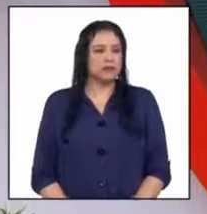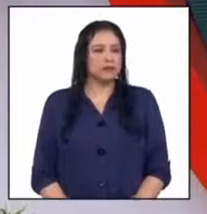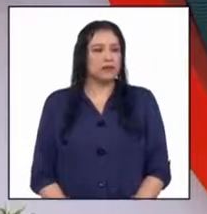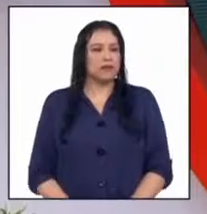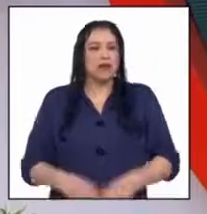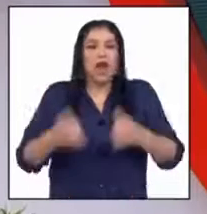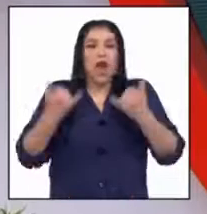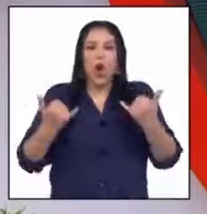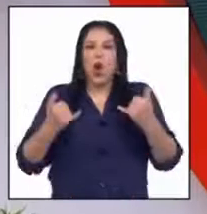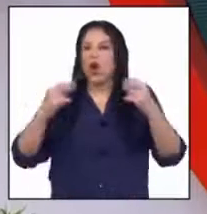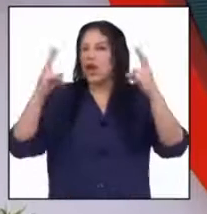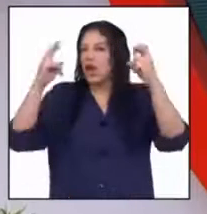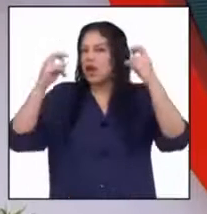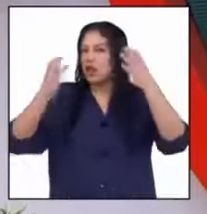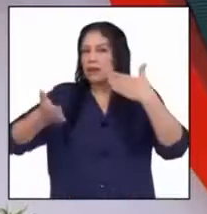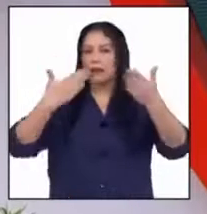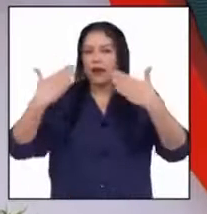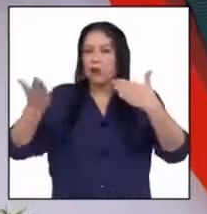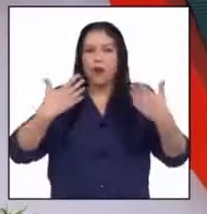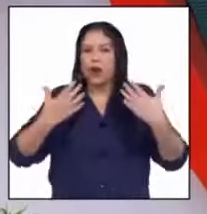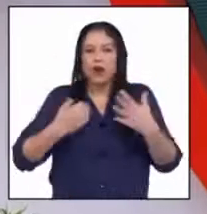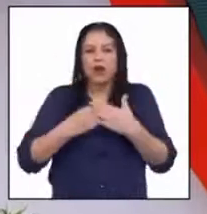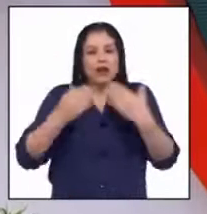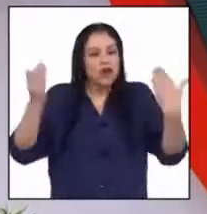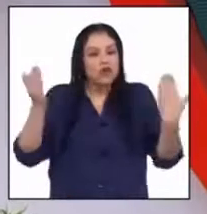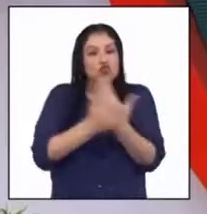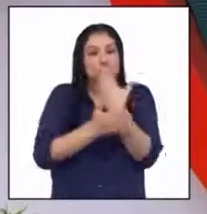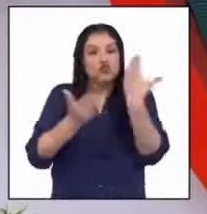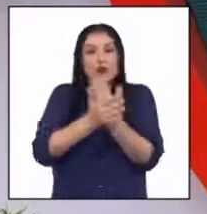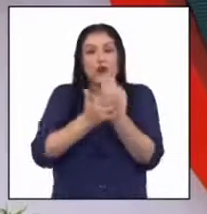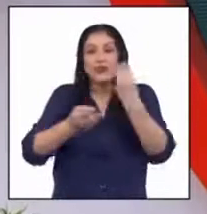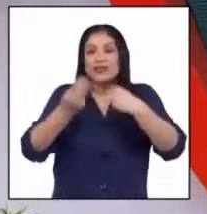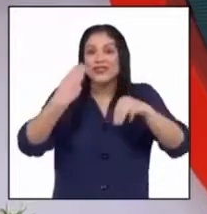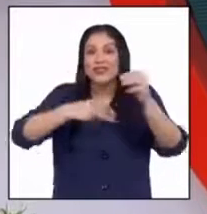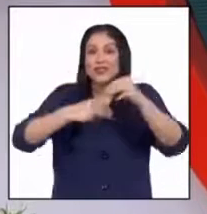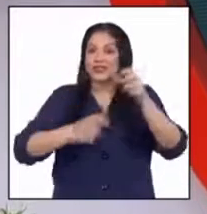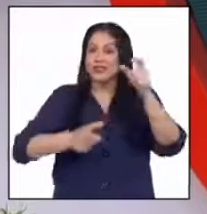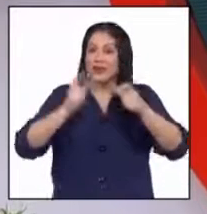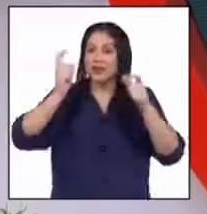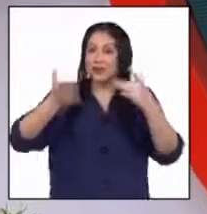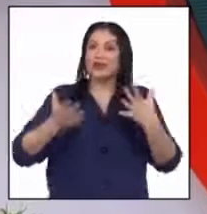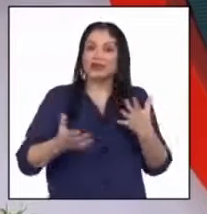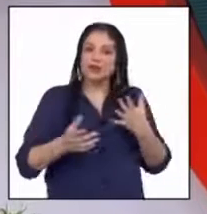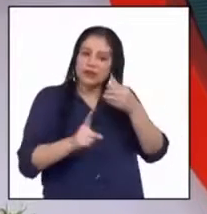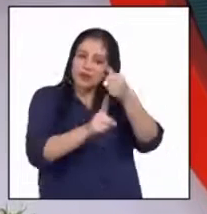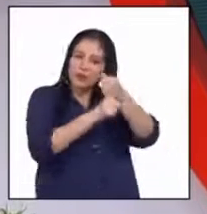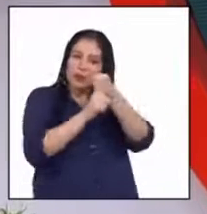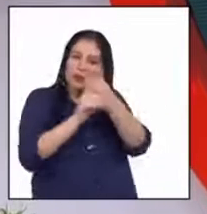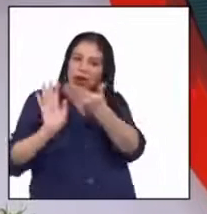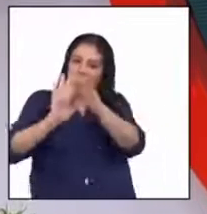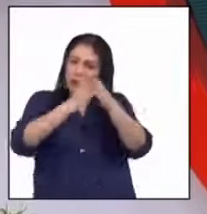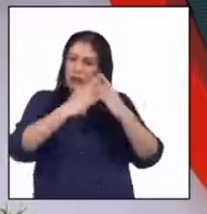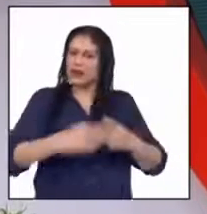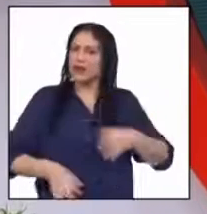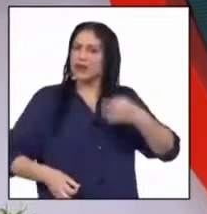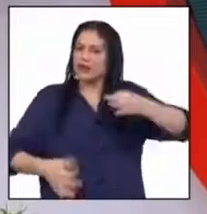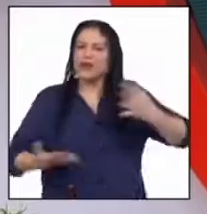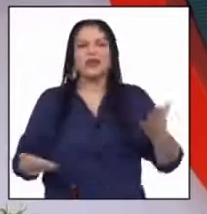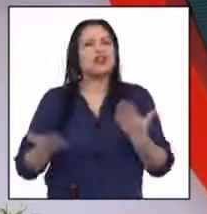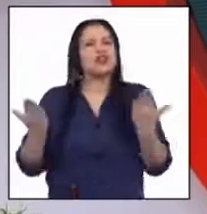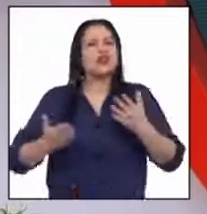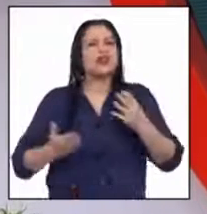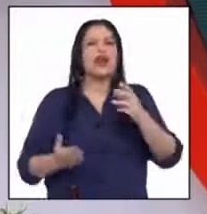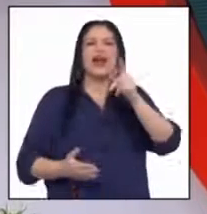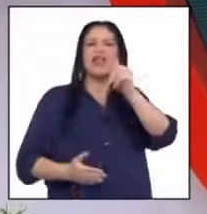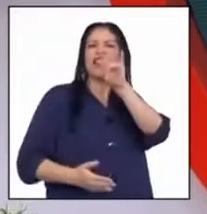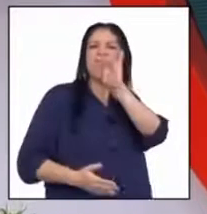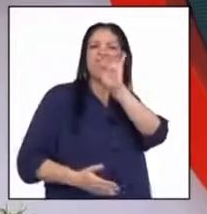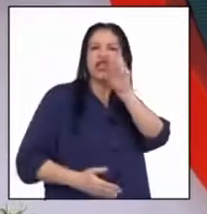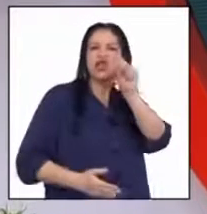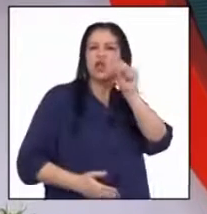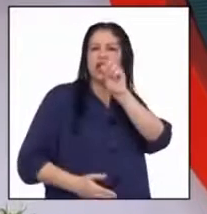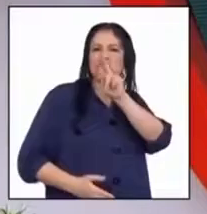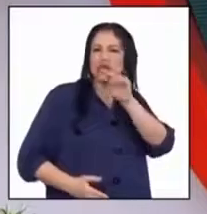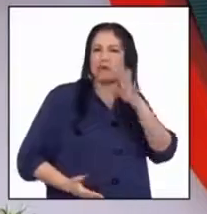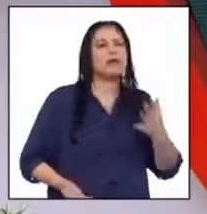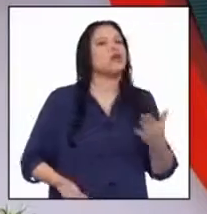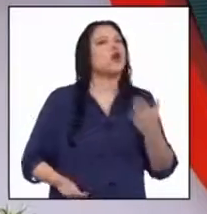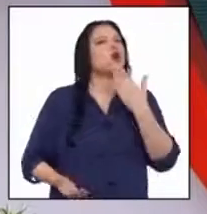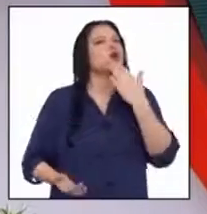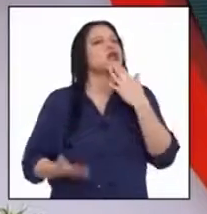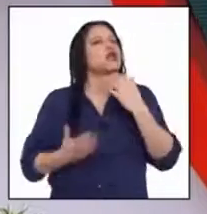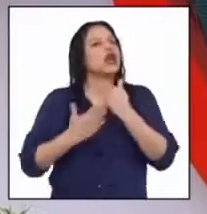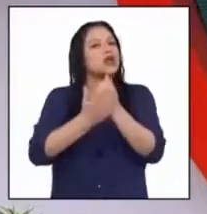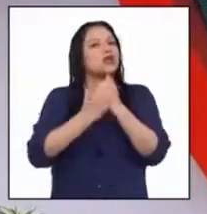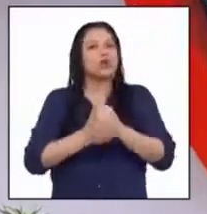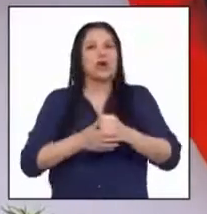Hoy hablaremos del emprendimiento que podrían ejercer las personas de las comunidades originarias de Quichua y los de Shipibo-Cónibo, con la ayuda